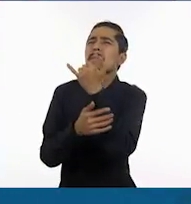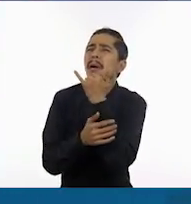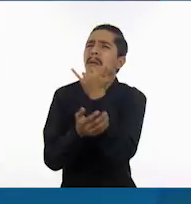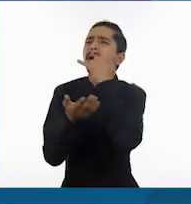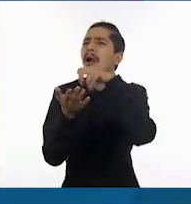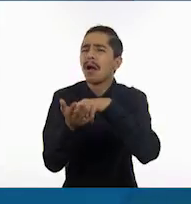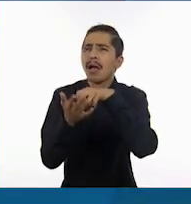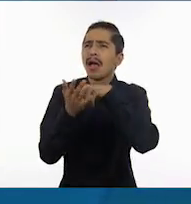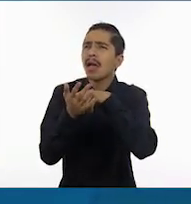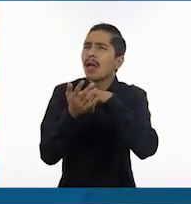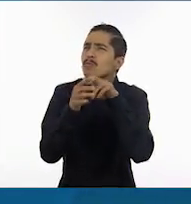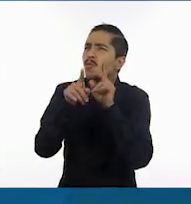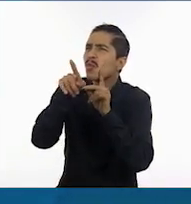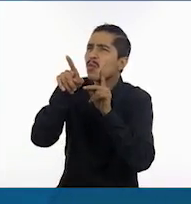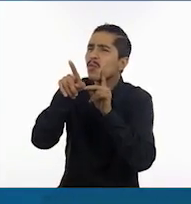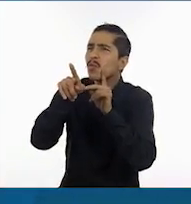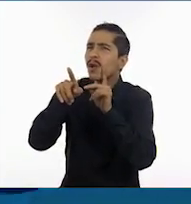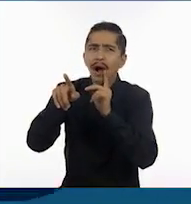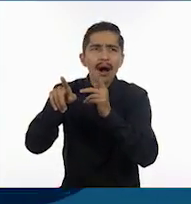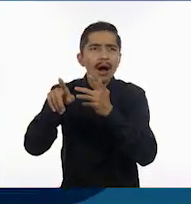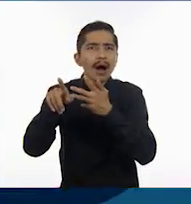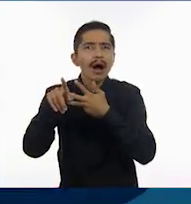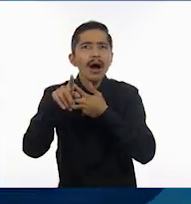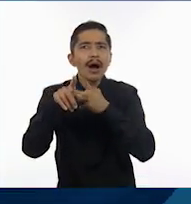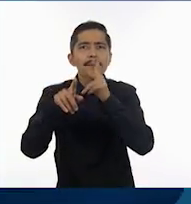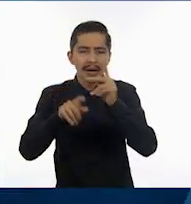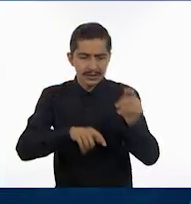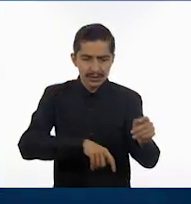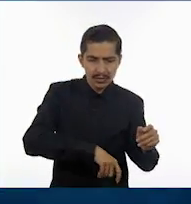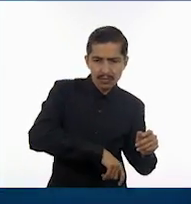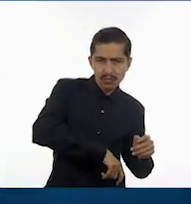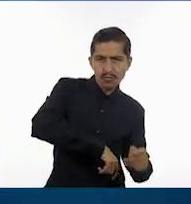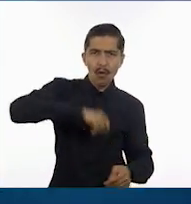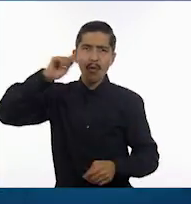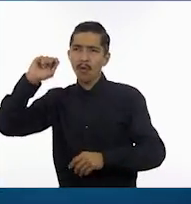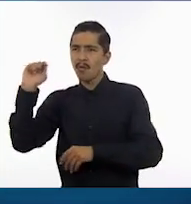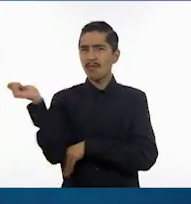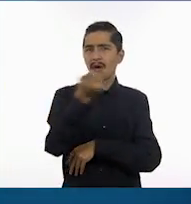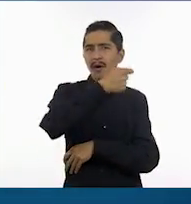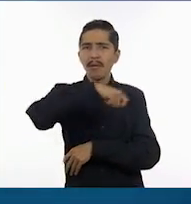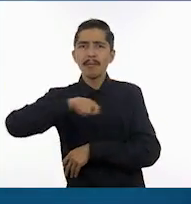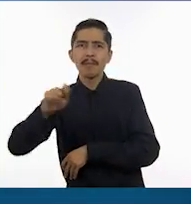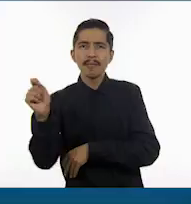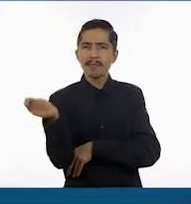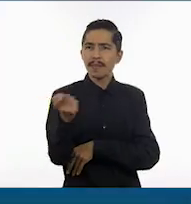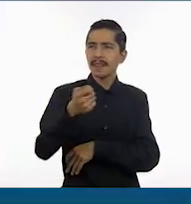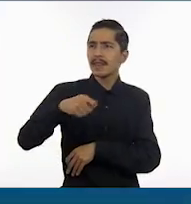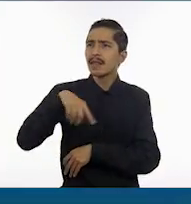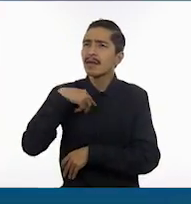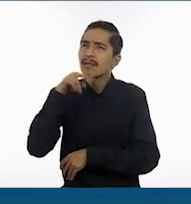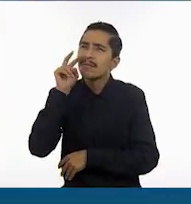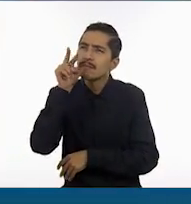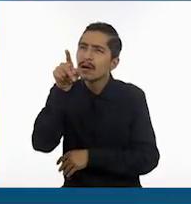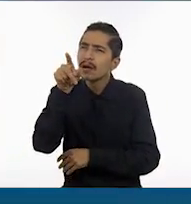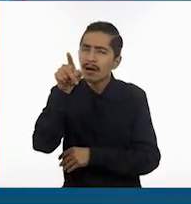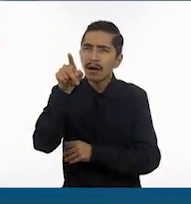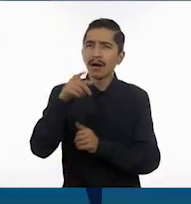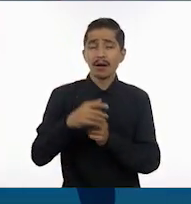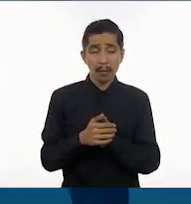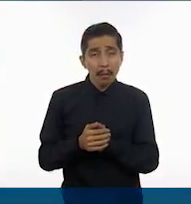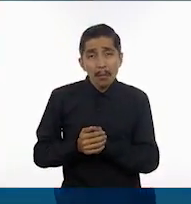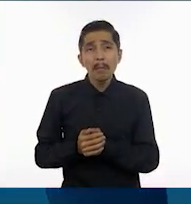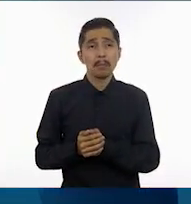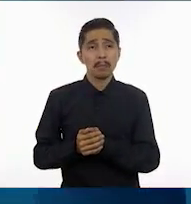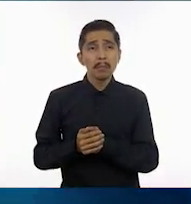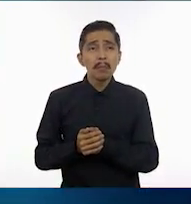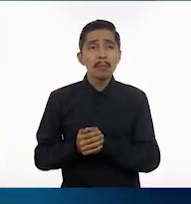también veo un arma, parece una espada, ¿no? Así es. Según lo que describen, podríamos estar frente a